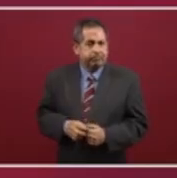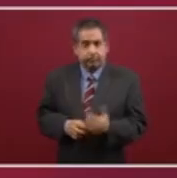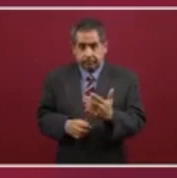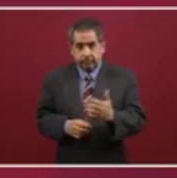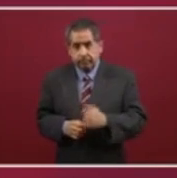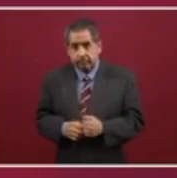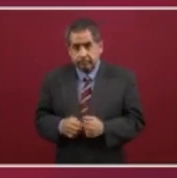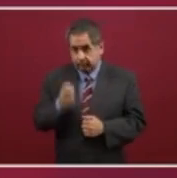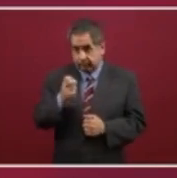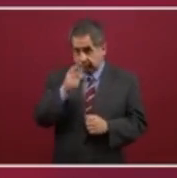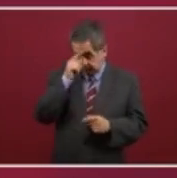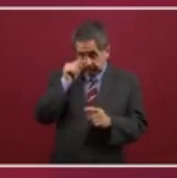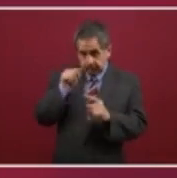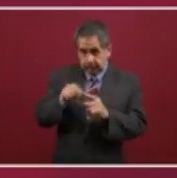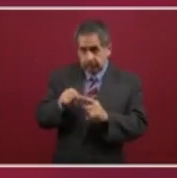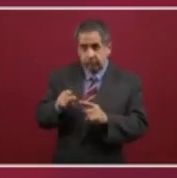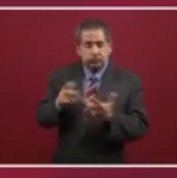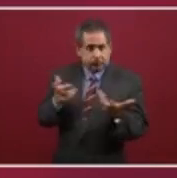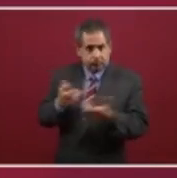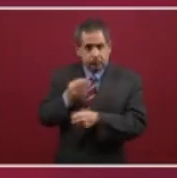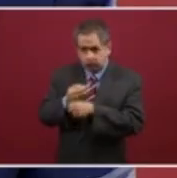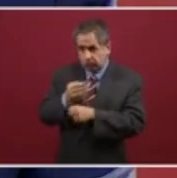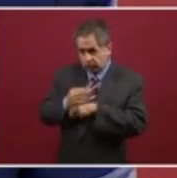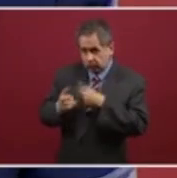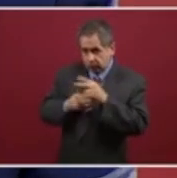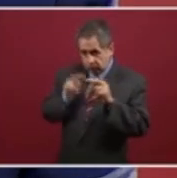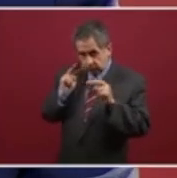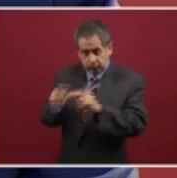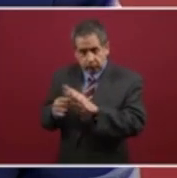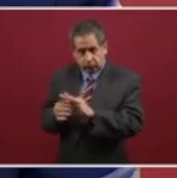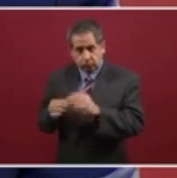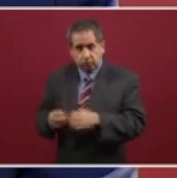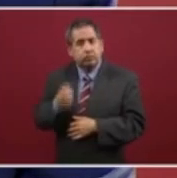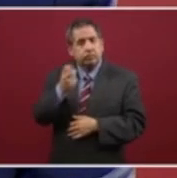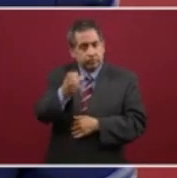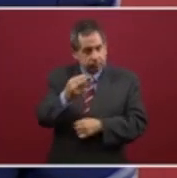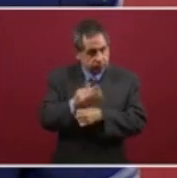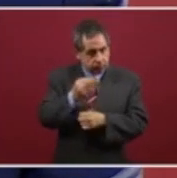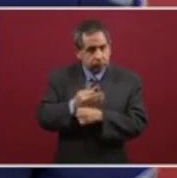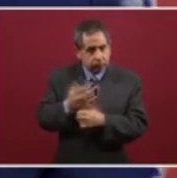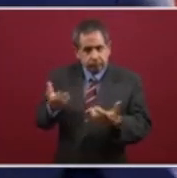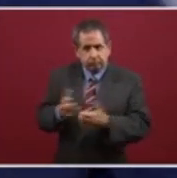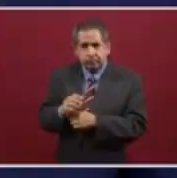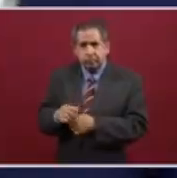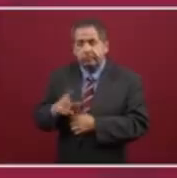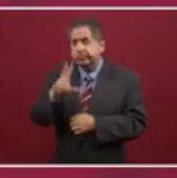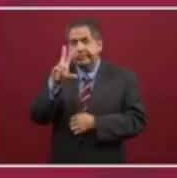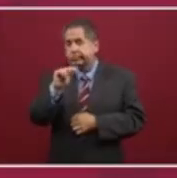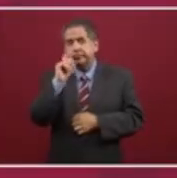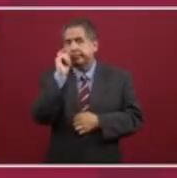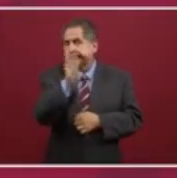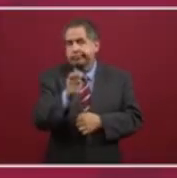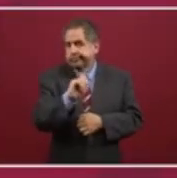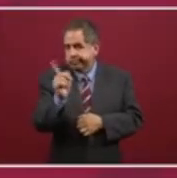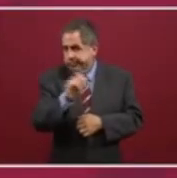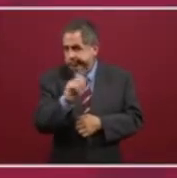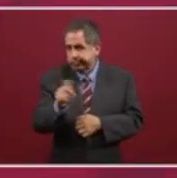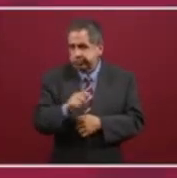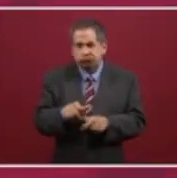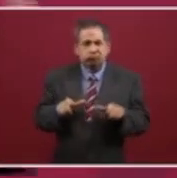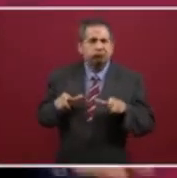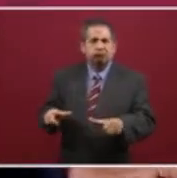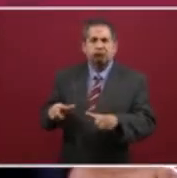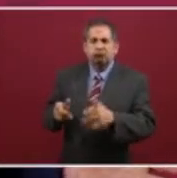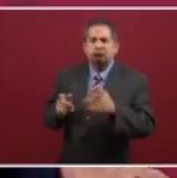Entonces, eso es lo que se está viendo, eso es lo que se está tratando, pero no significa que